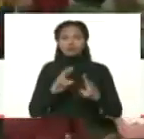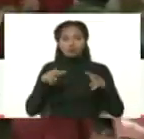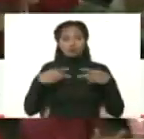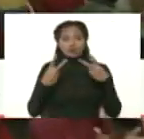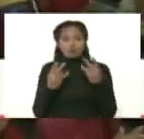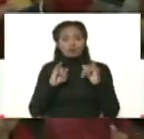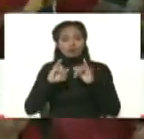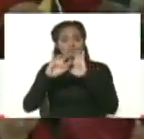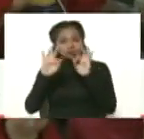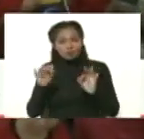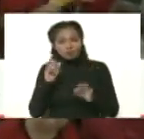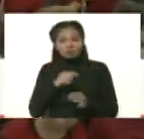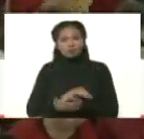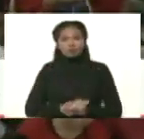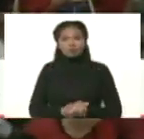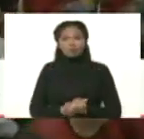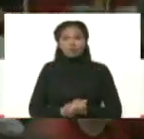renovando